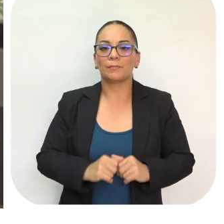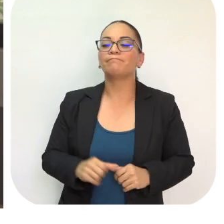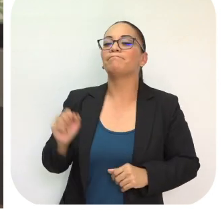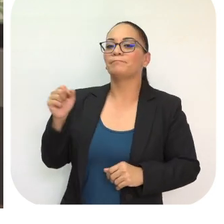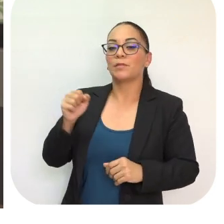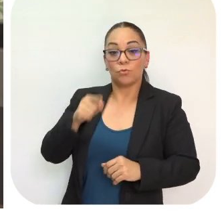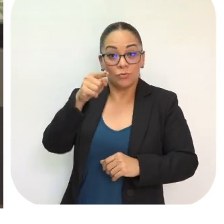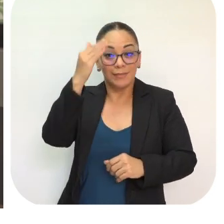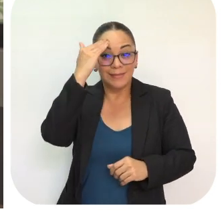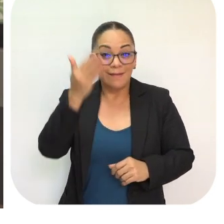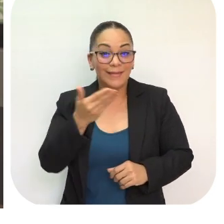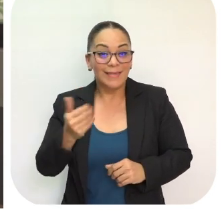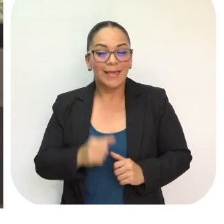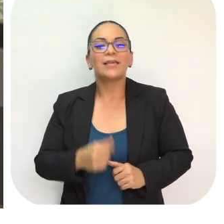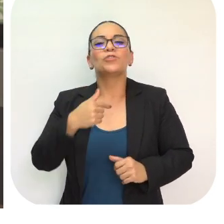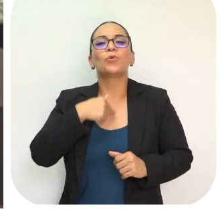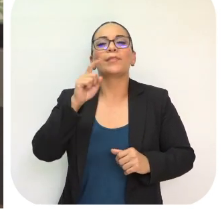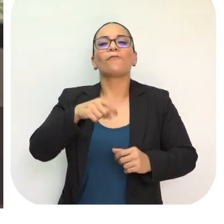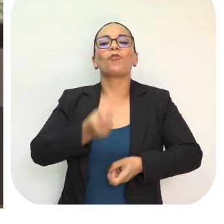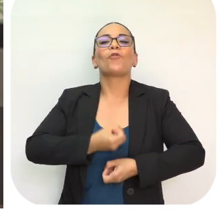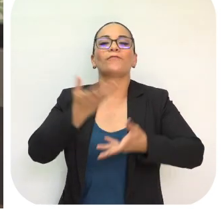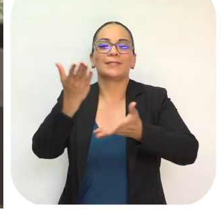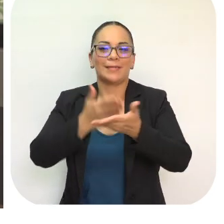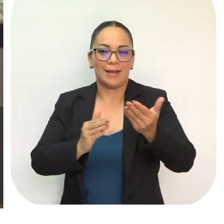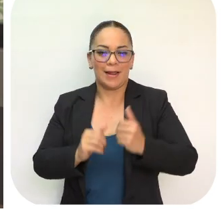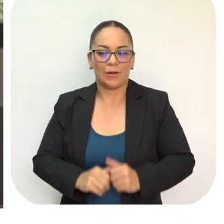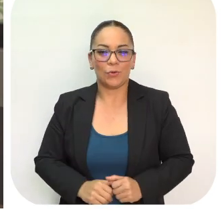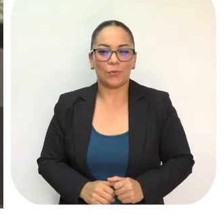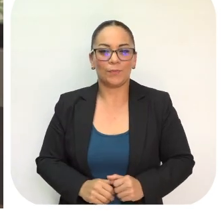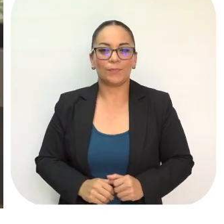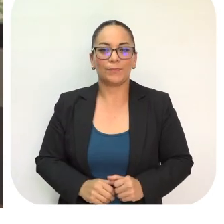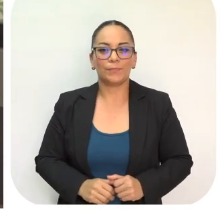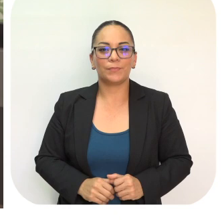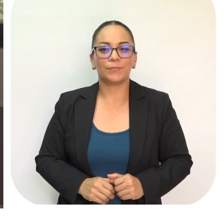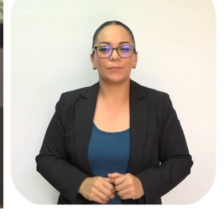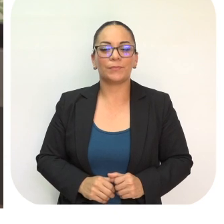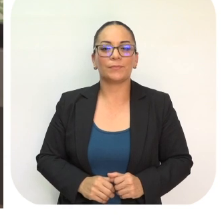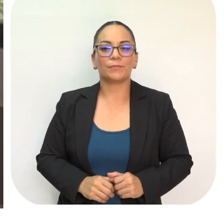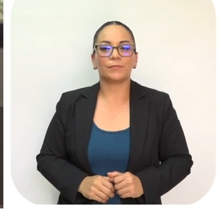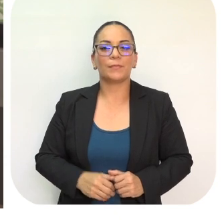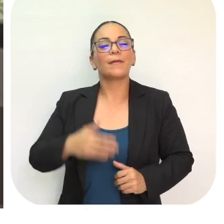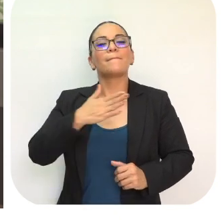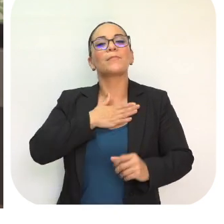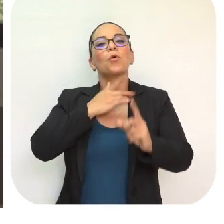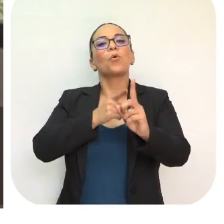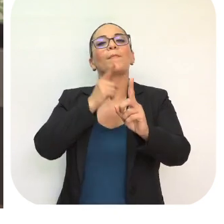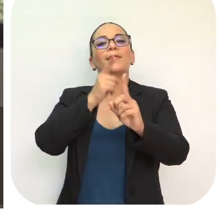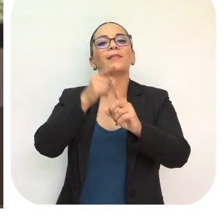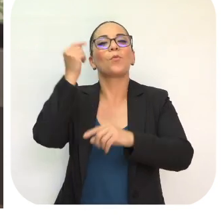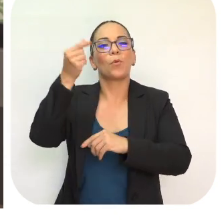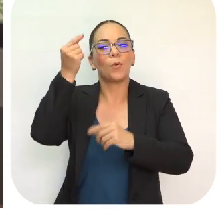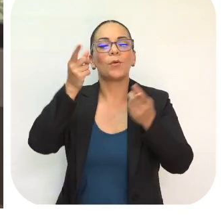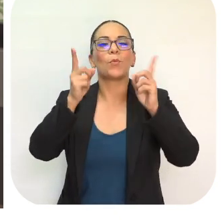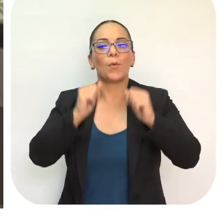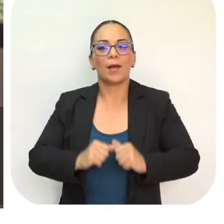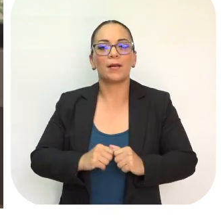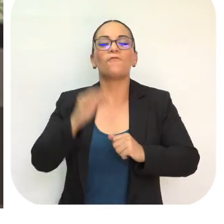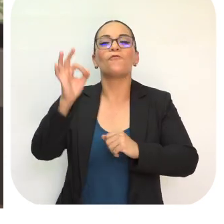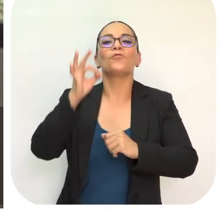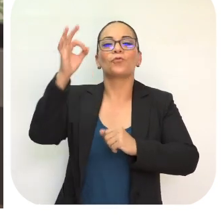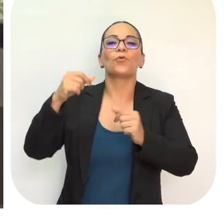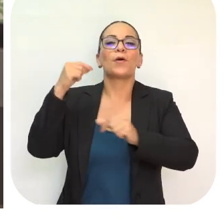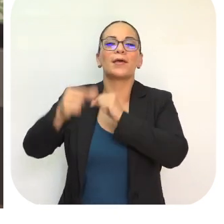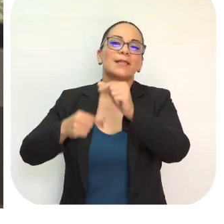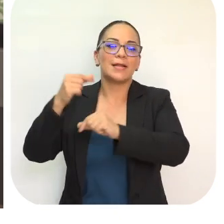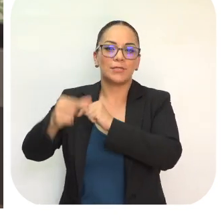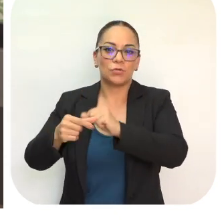qué? Yo tengo que confesarles algo. Mi objetivo de este gobierno es que la próxima